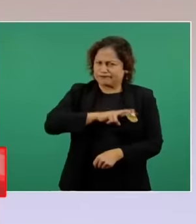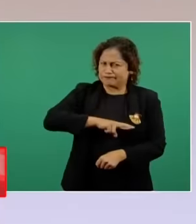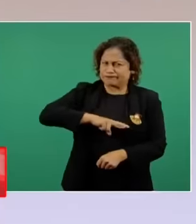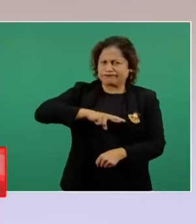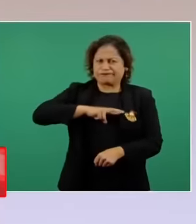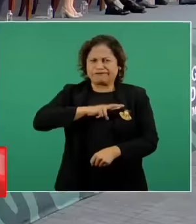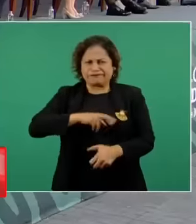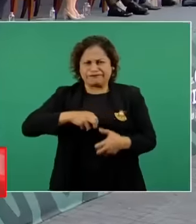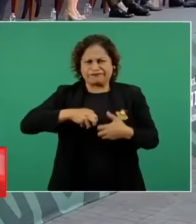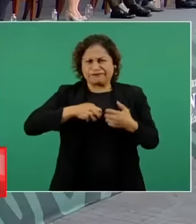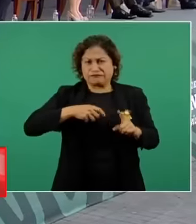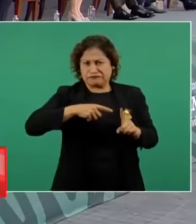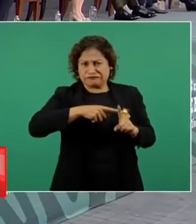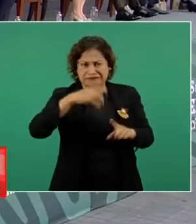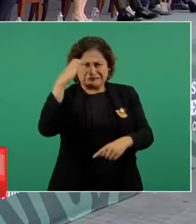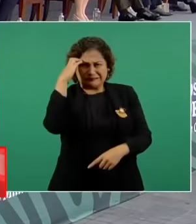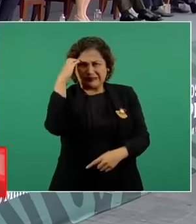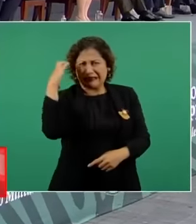villano,